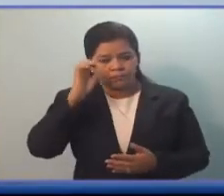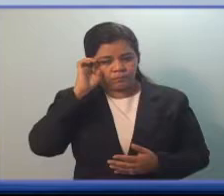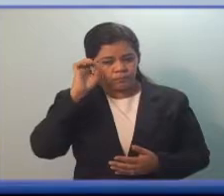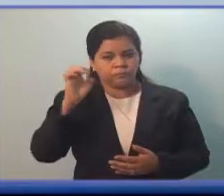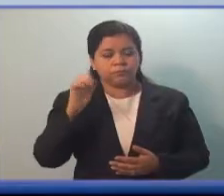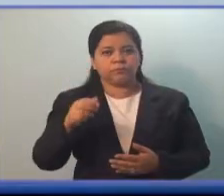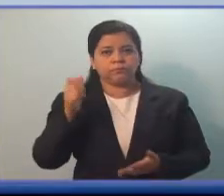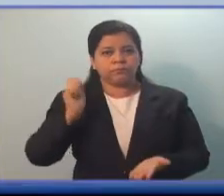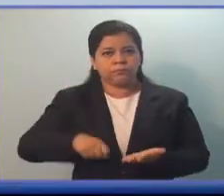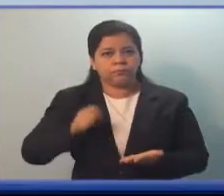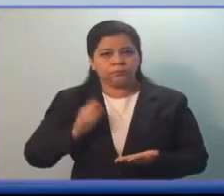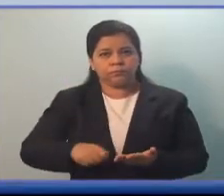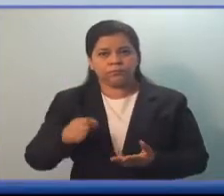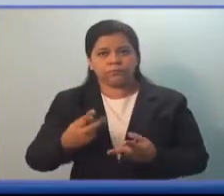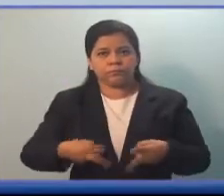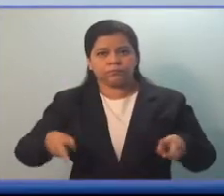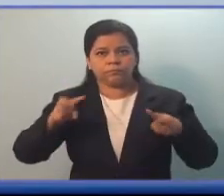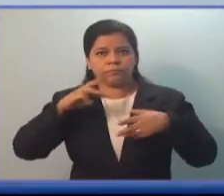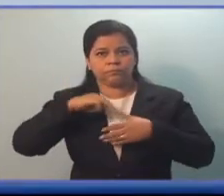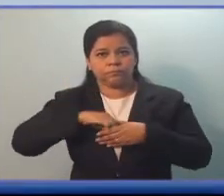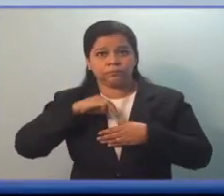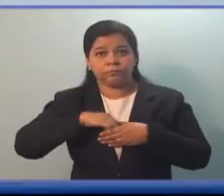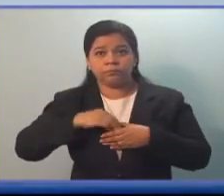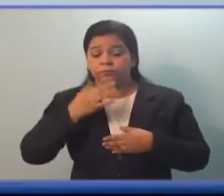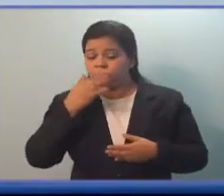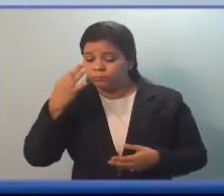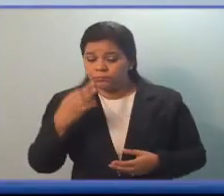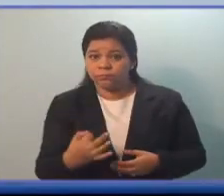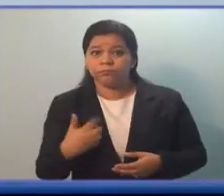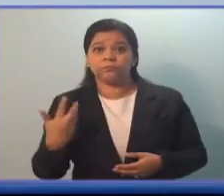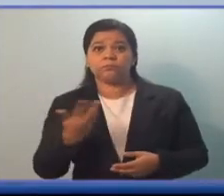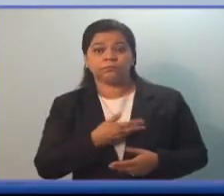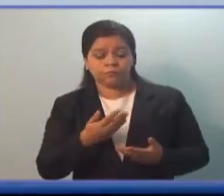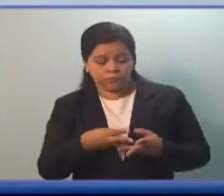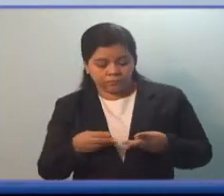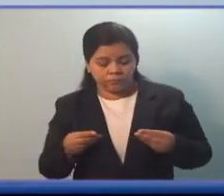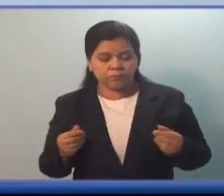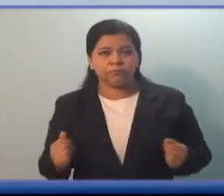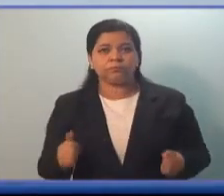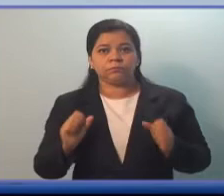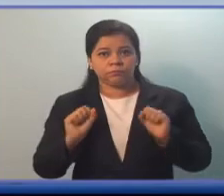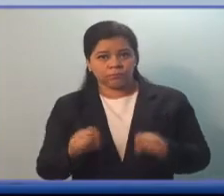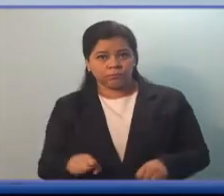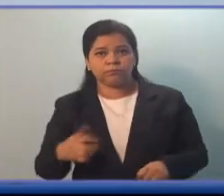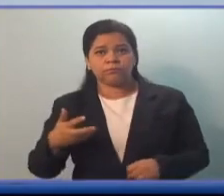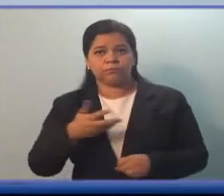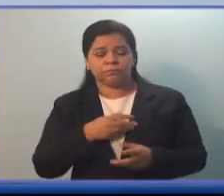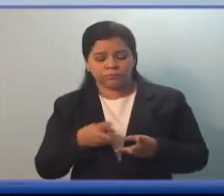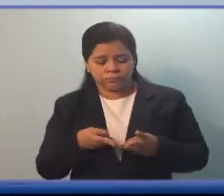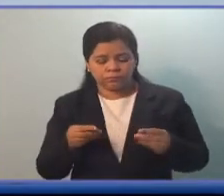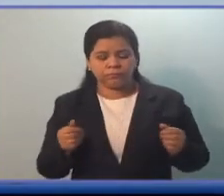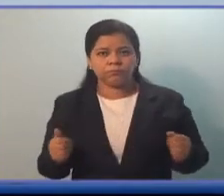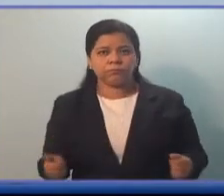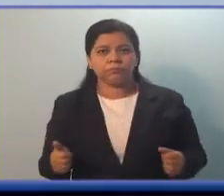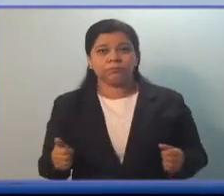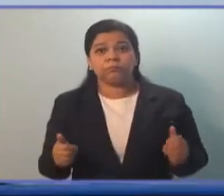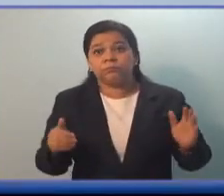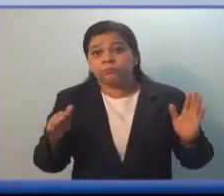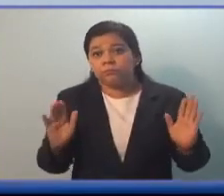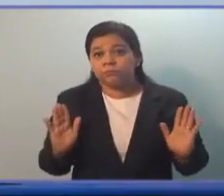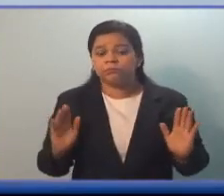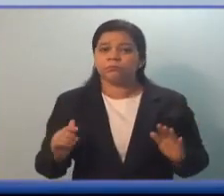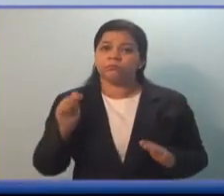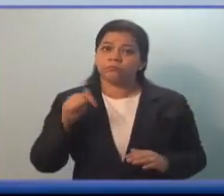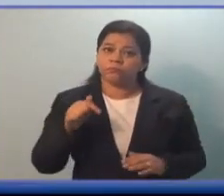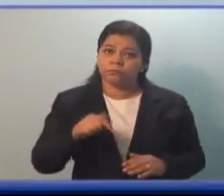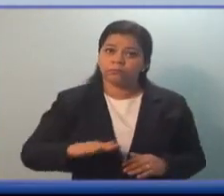moral, ponderar realmente el resultado que pueda tener una resolución. O sea, entonces, en esta